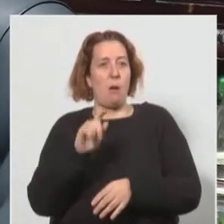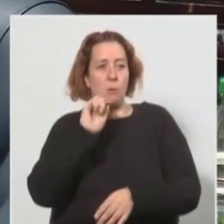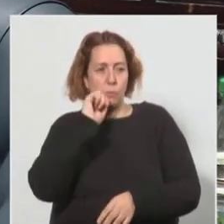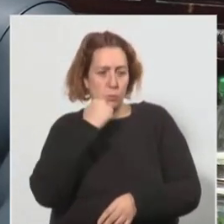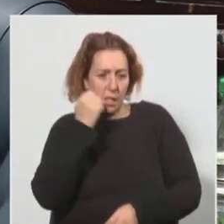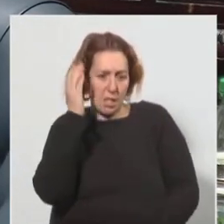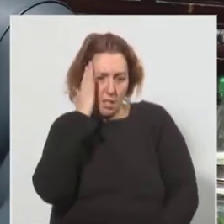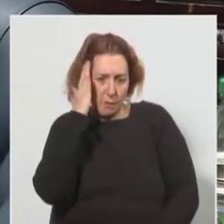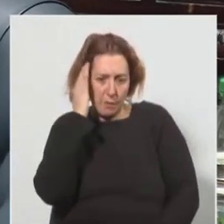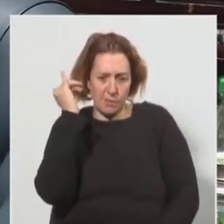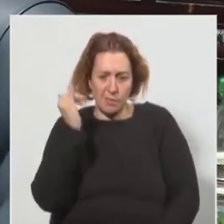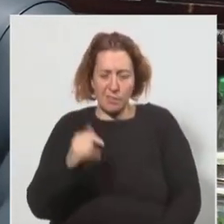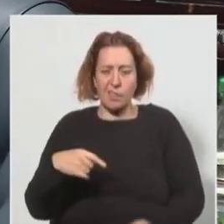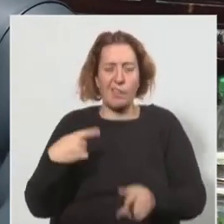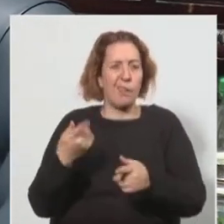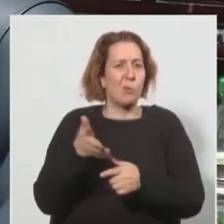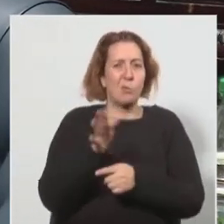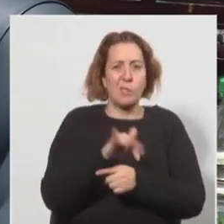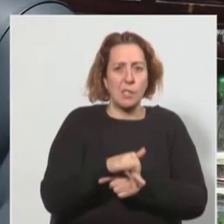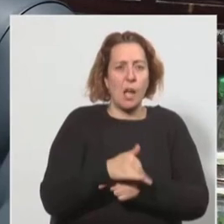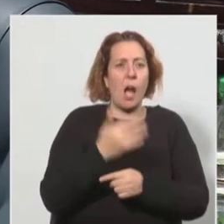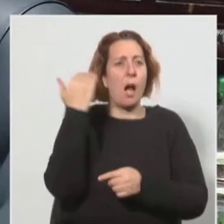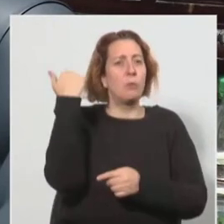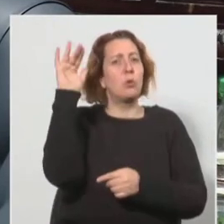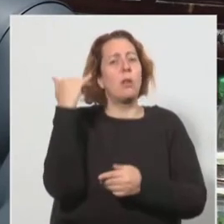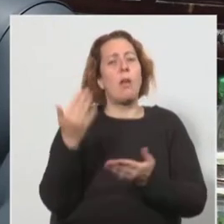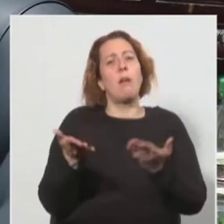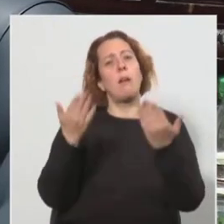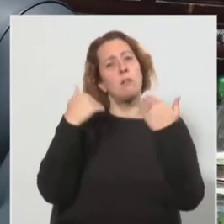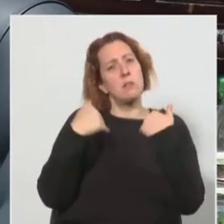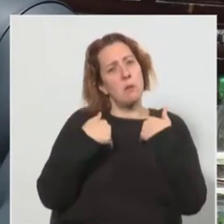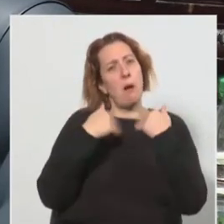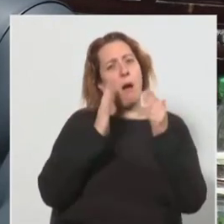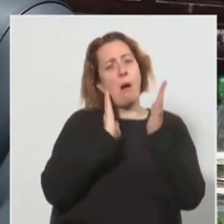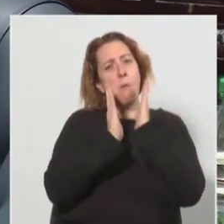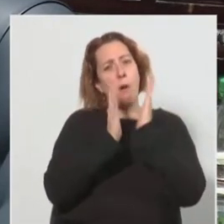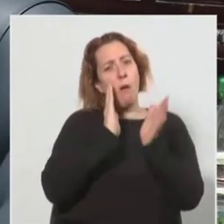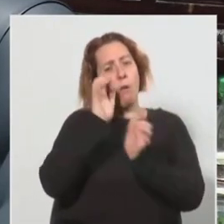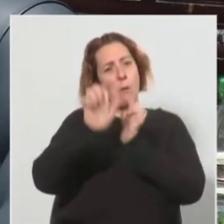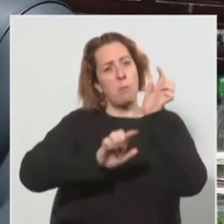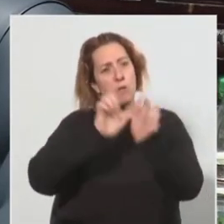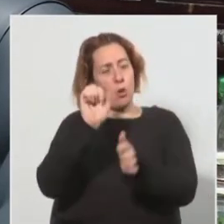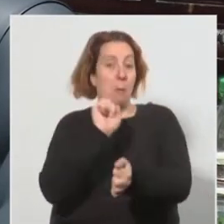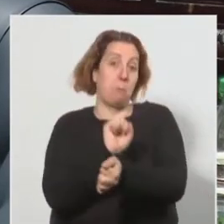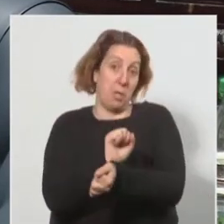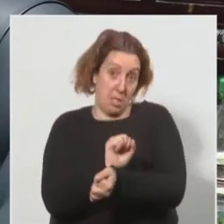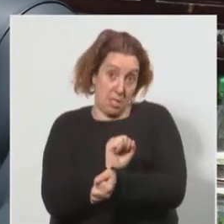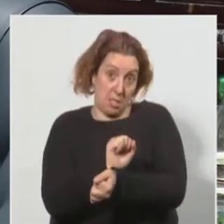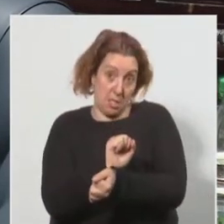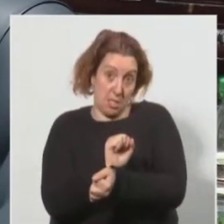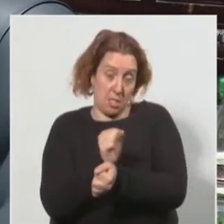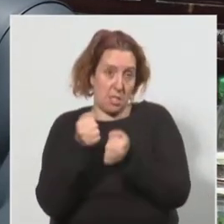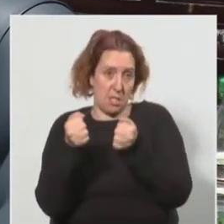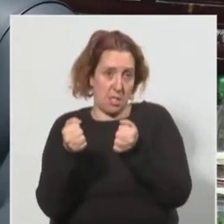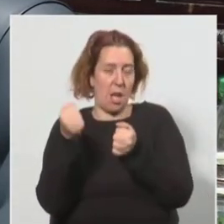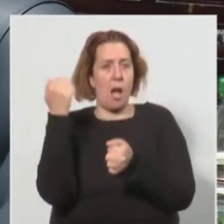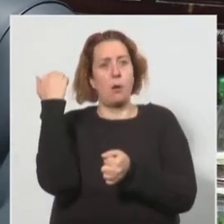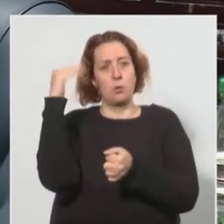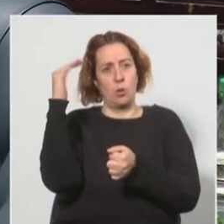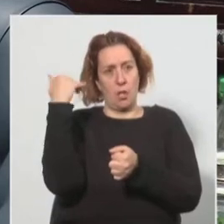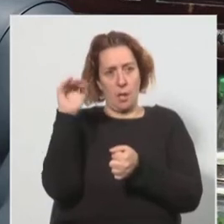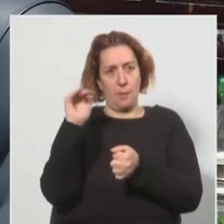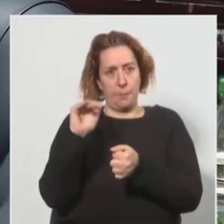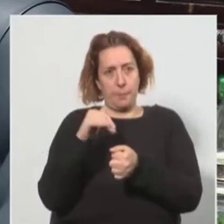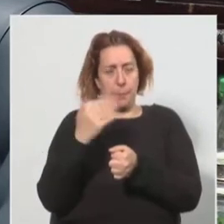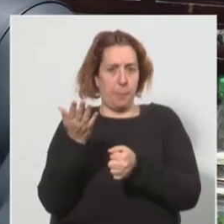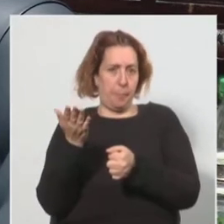es de rutina que las autoridades reciban a los abogados de personas presas, nos referimos a las autoridades del